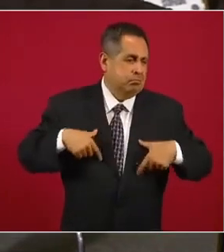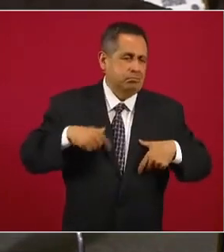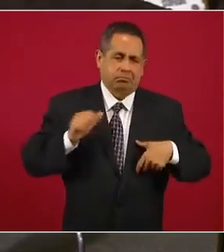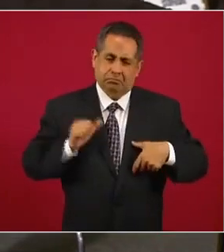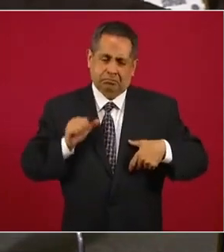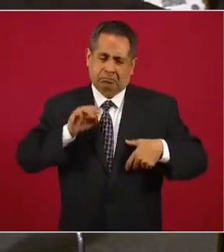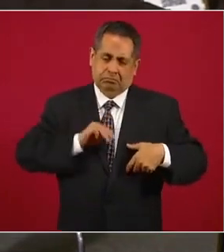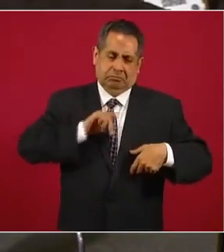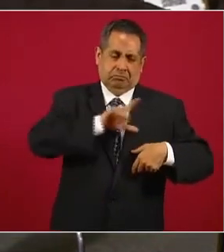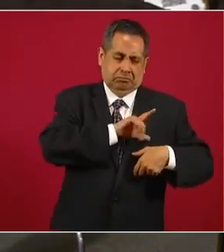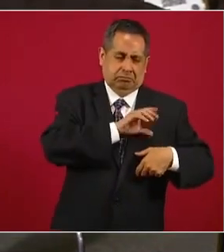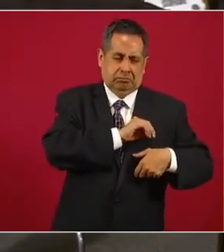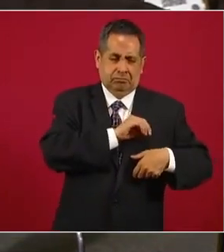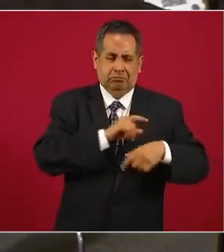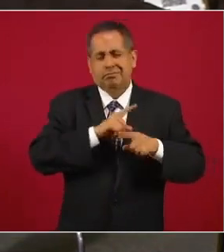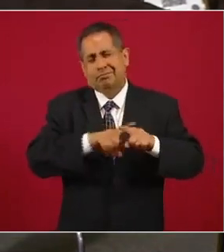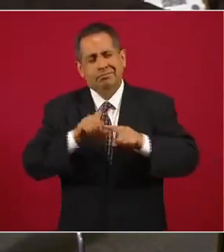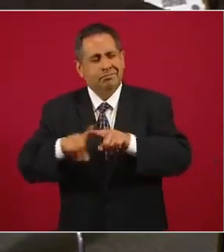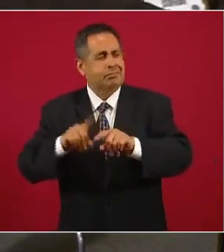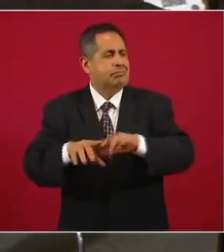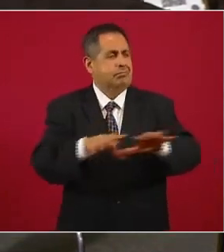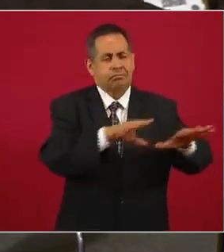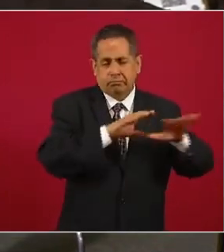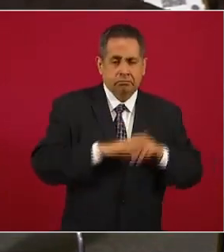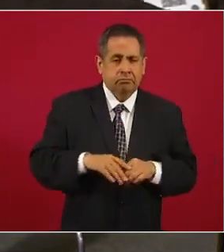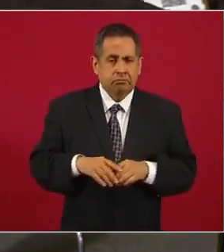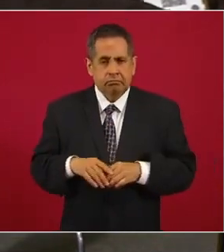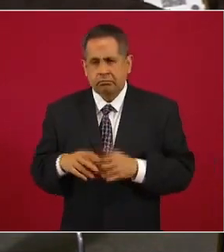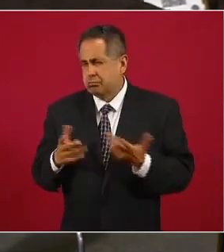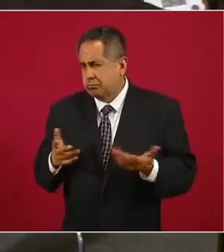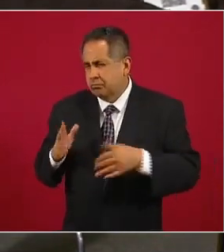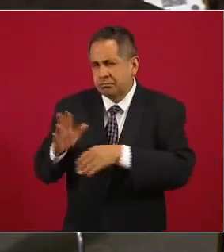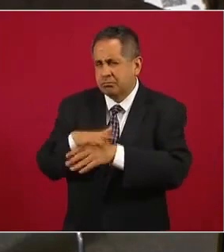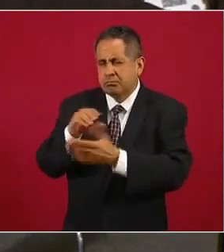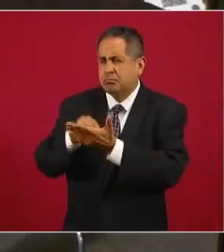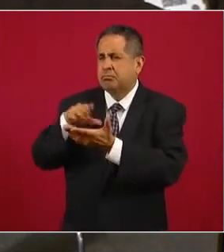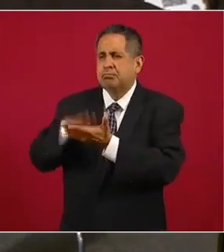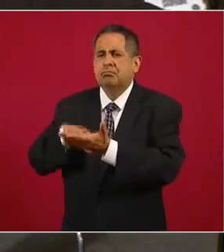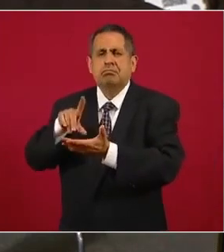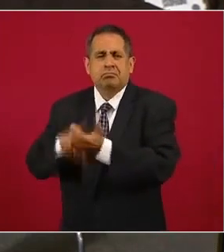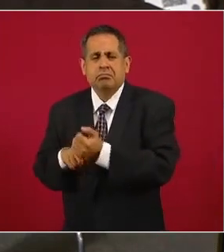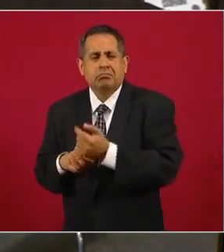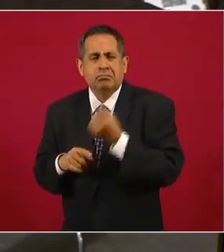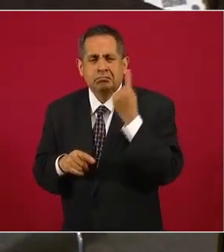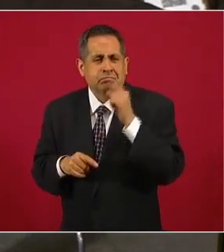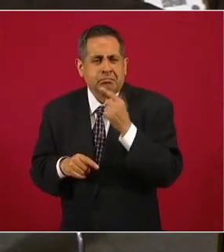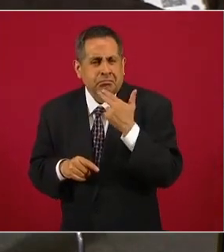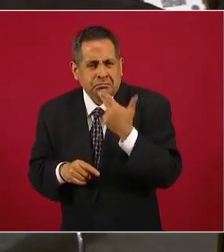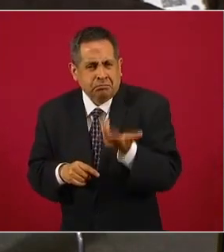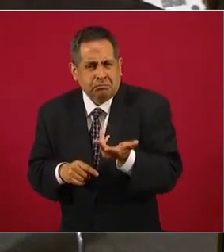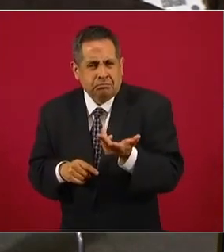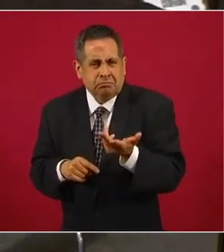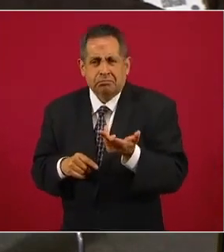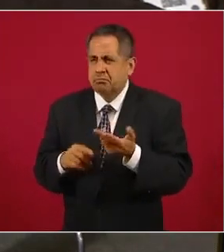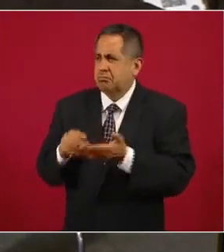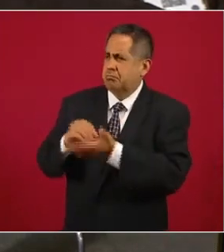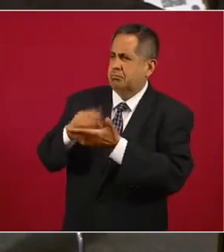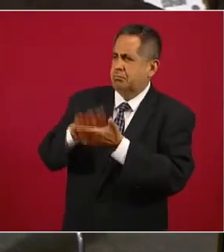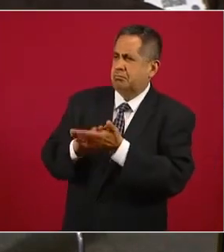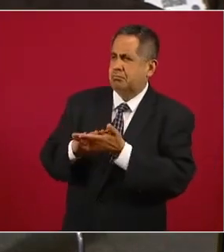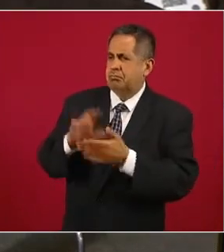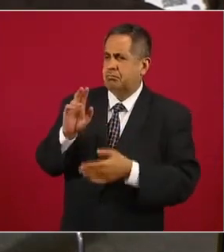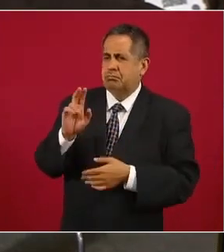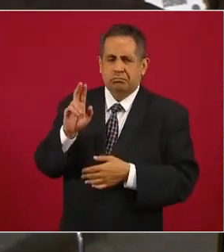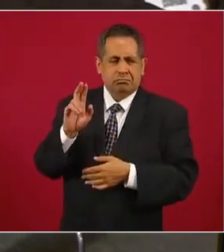artículos con su nombre. Ahora ya está registrado. ¿Qué lo llevó y qué implicaciones tiene para el